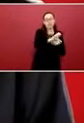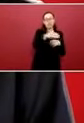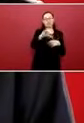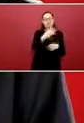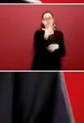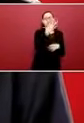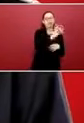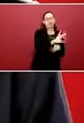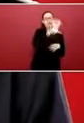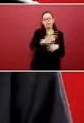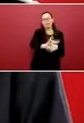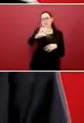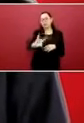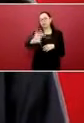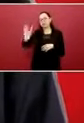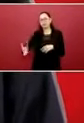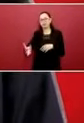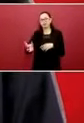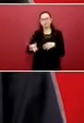prevalecía.